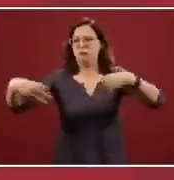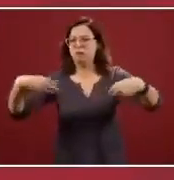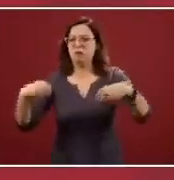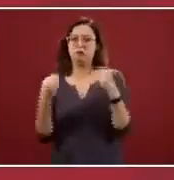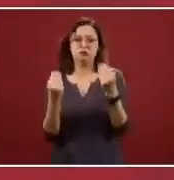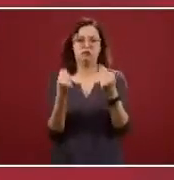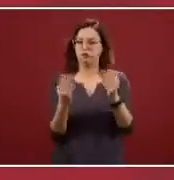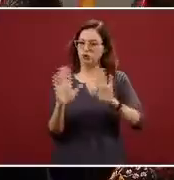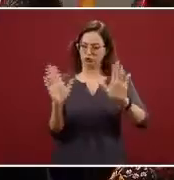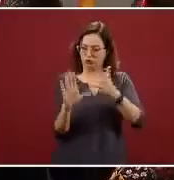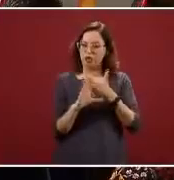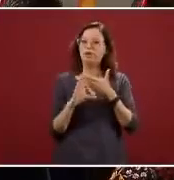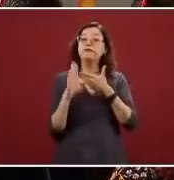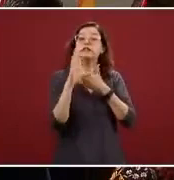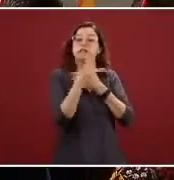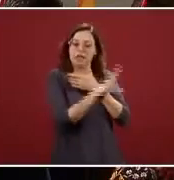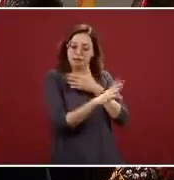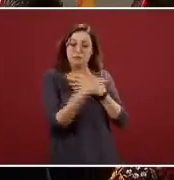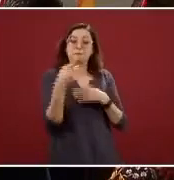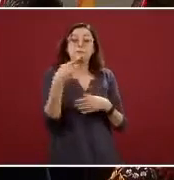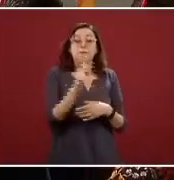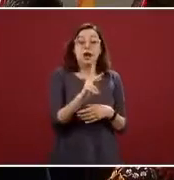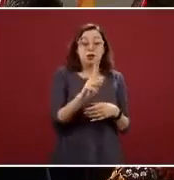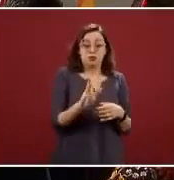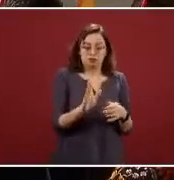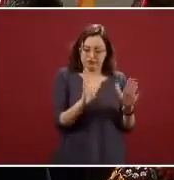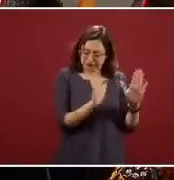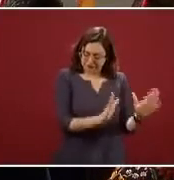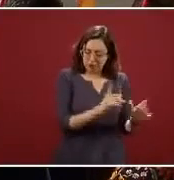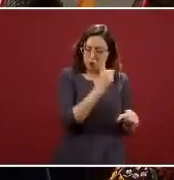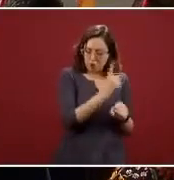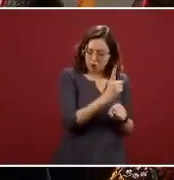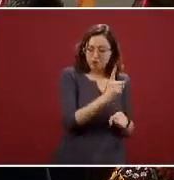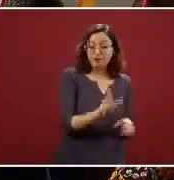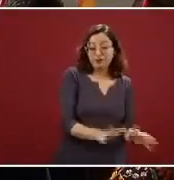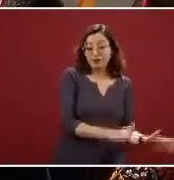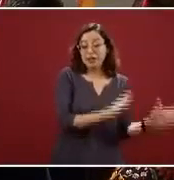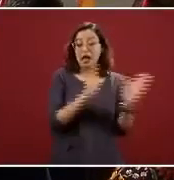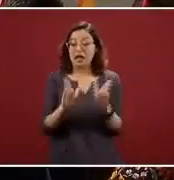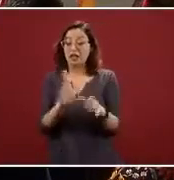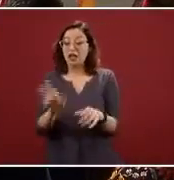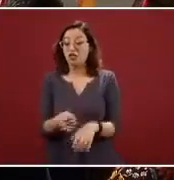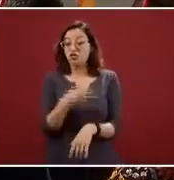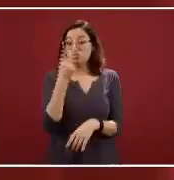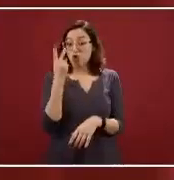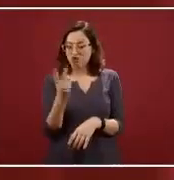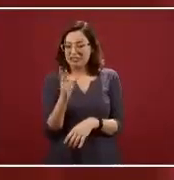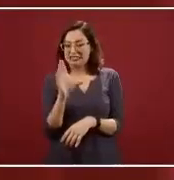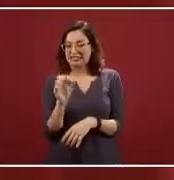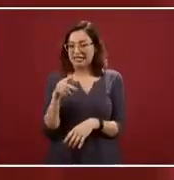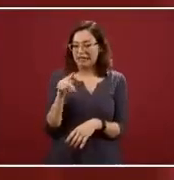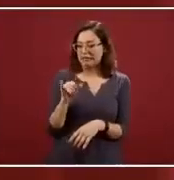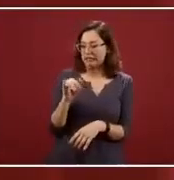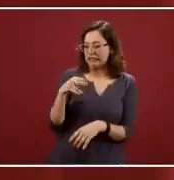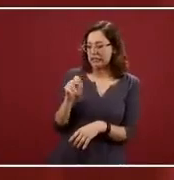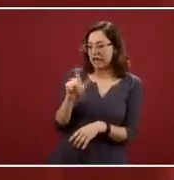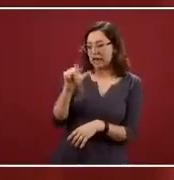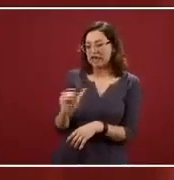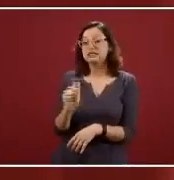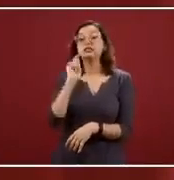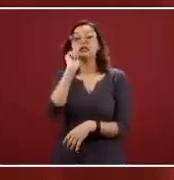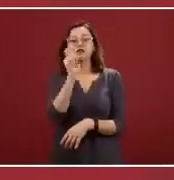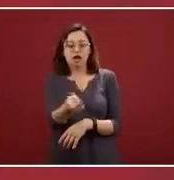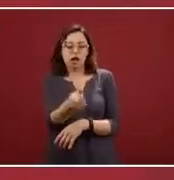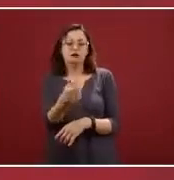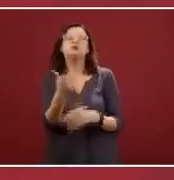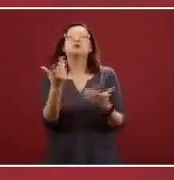enfoque, pero la vigilancia Centinela sí, en su mayor cantidad, digamos, su mayor enfoque va a ser precisamente a poder ahora sí